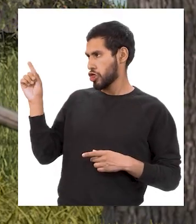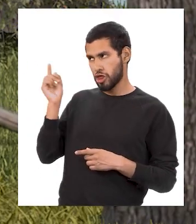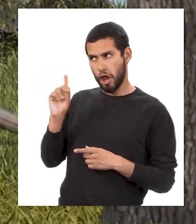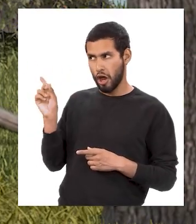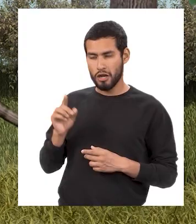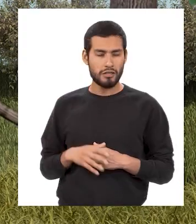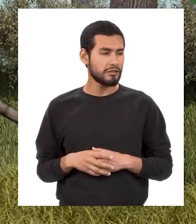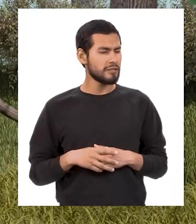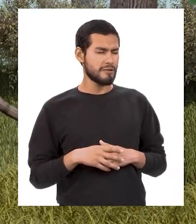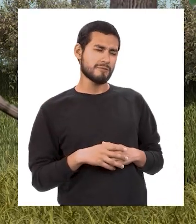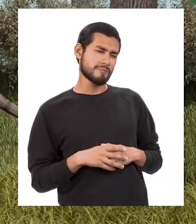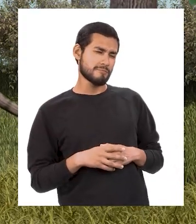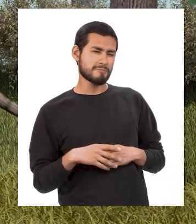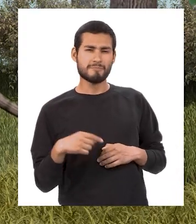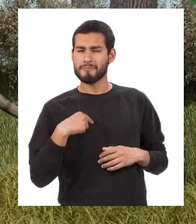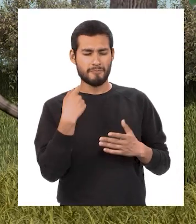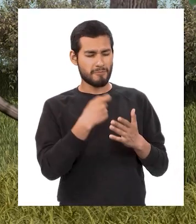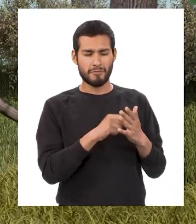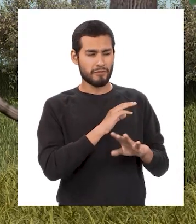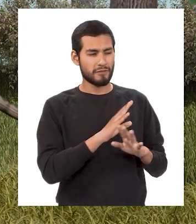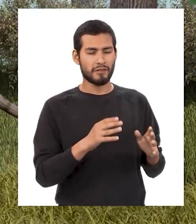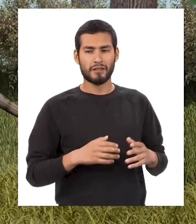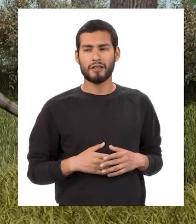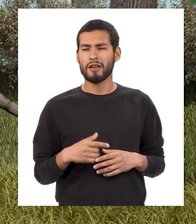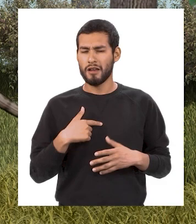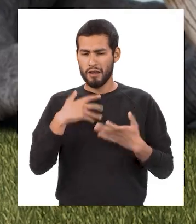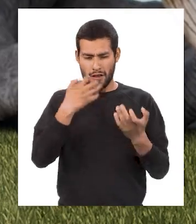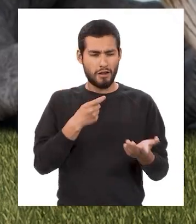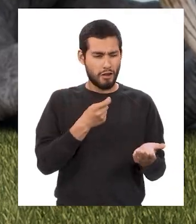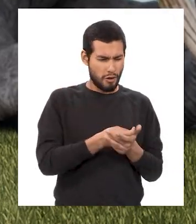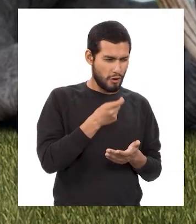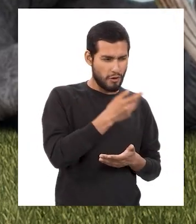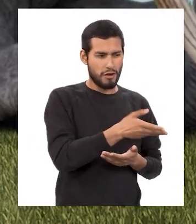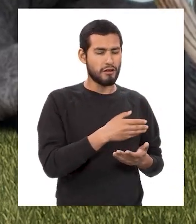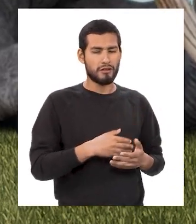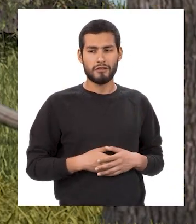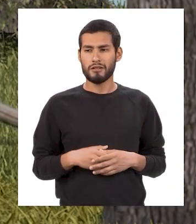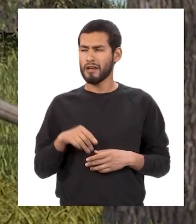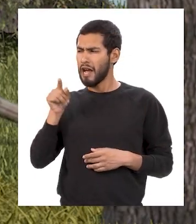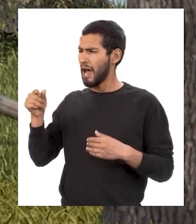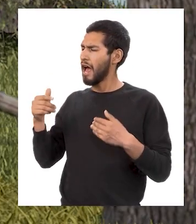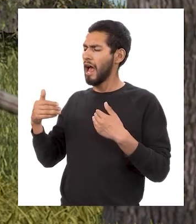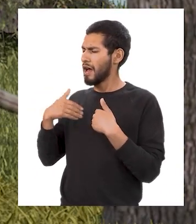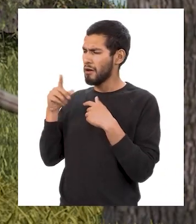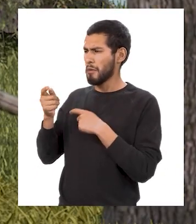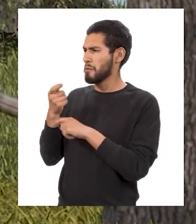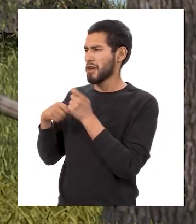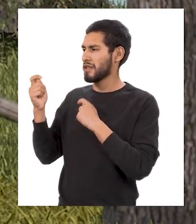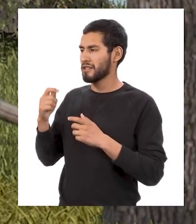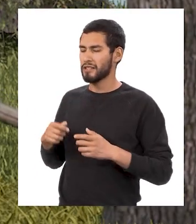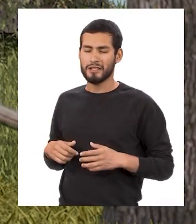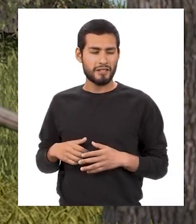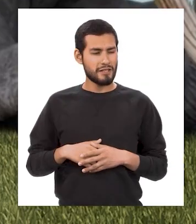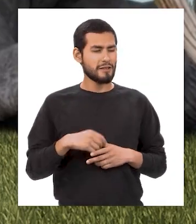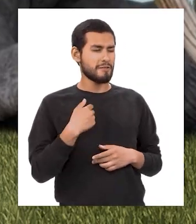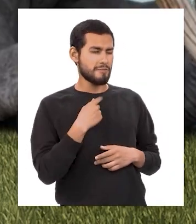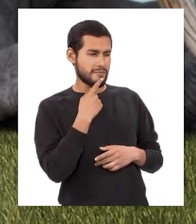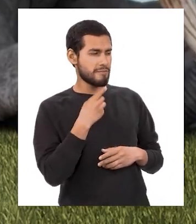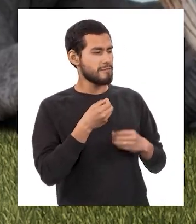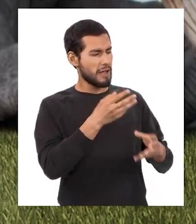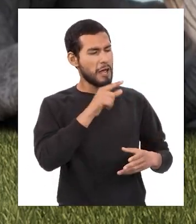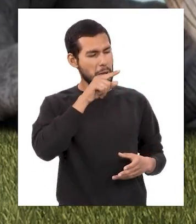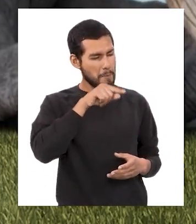Que no. Bueno, entonces ya no quiero alquilarlo. Quiero comprarlo. Este animal no se vende.